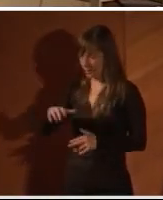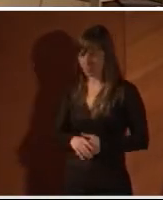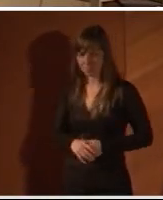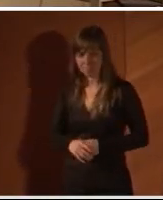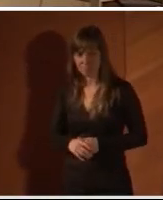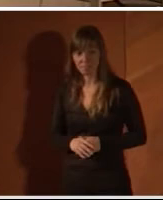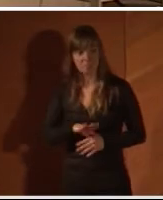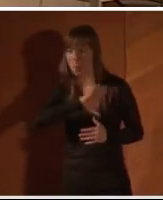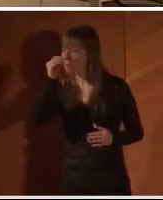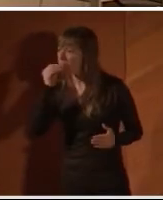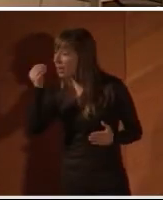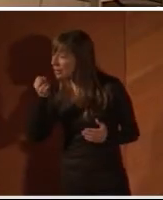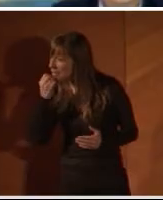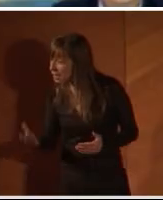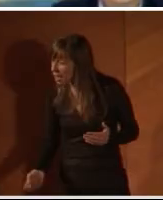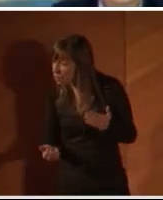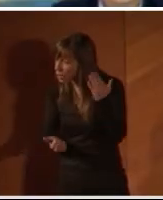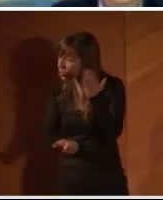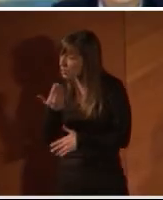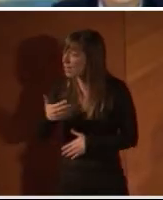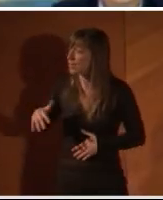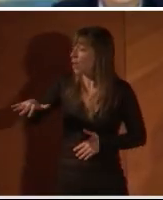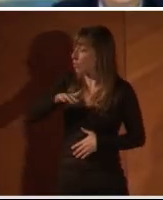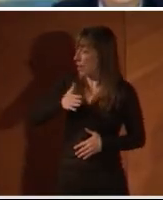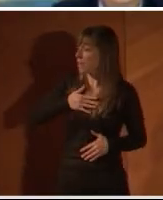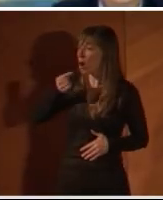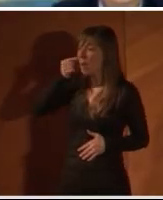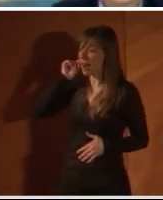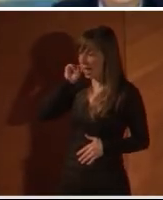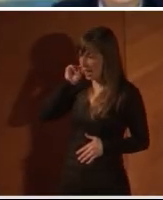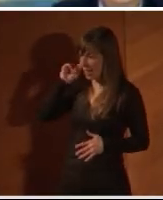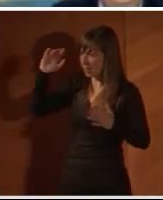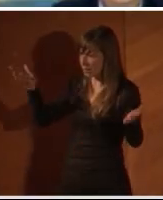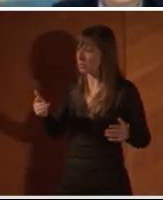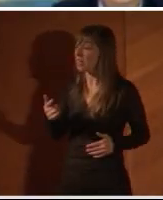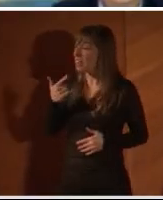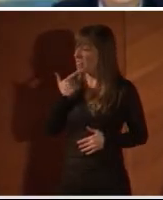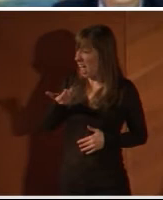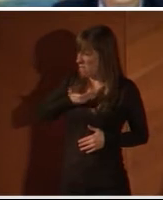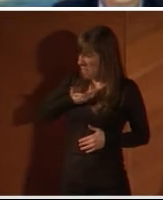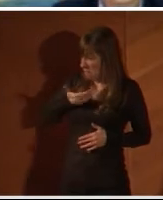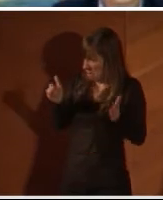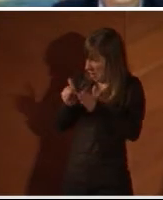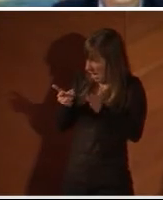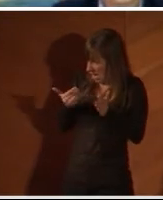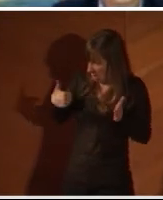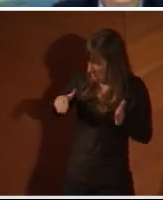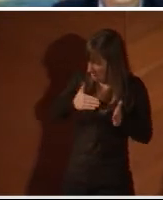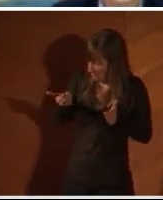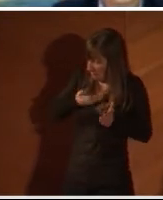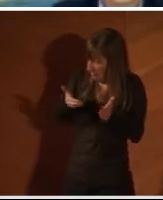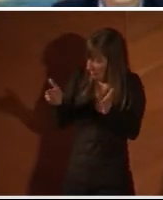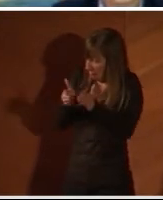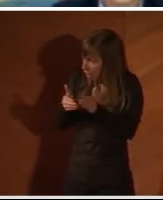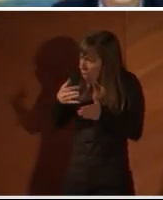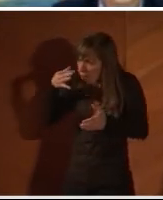Hola, ¿qué tal? Buenos días desde Chiloeches en Guadalajara. Pues deciros que un ayuntamiento pequeño como el nuestro, en